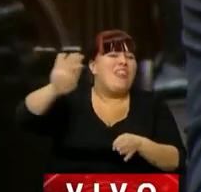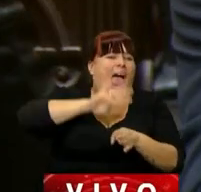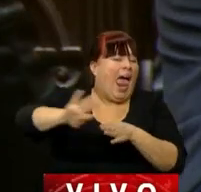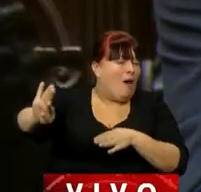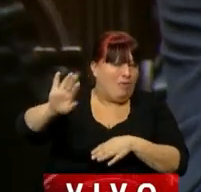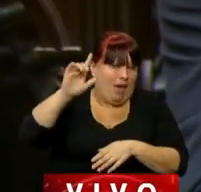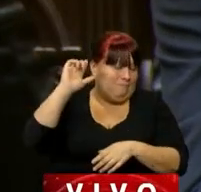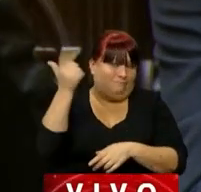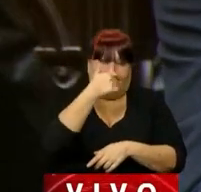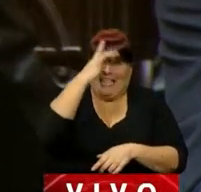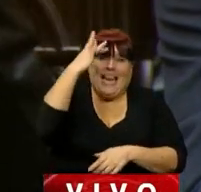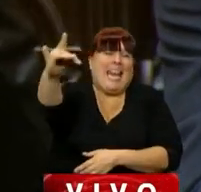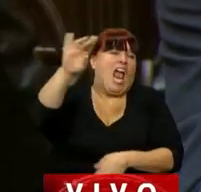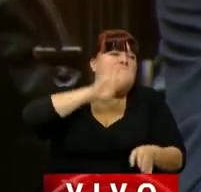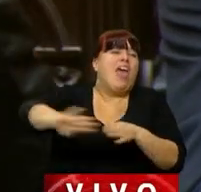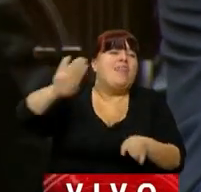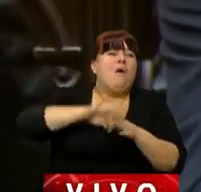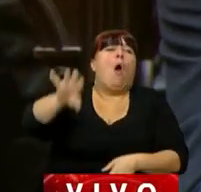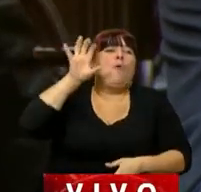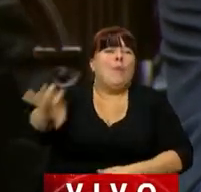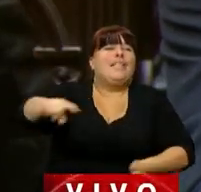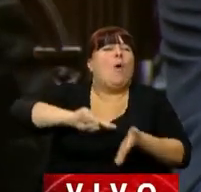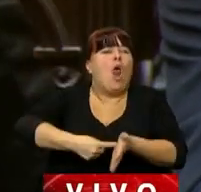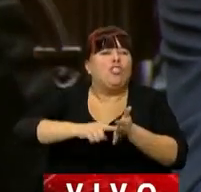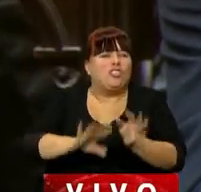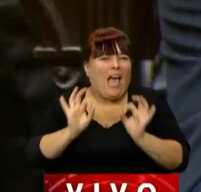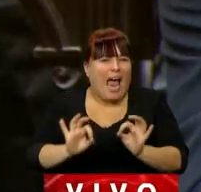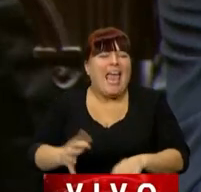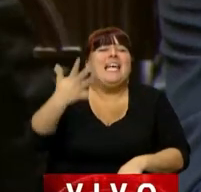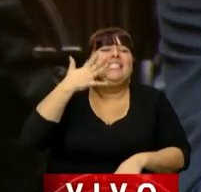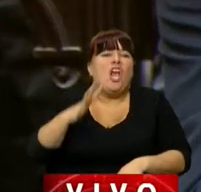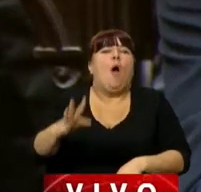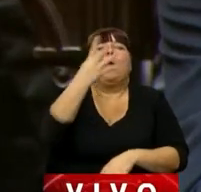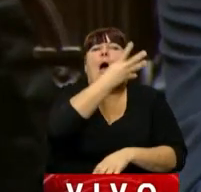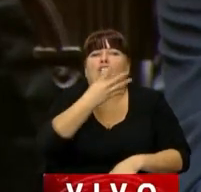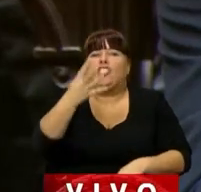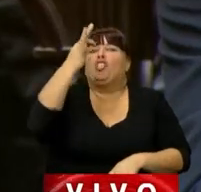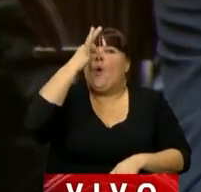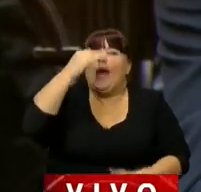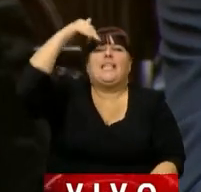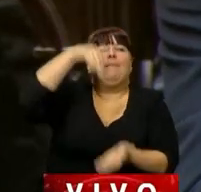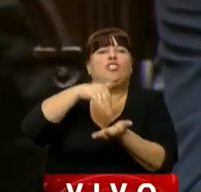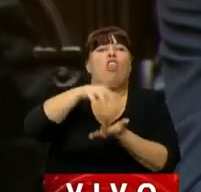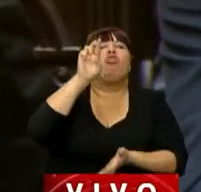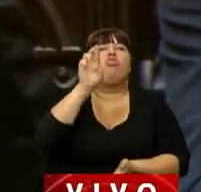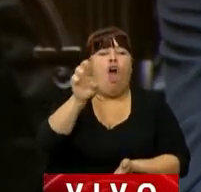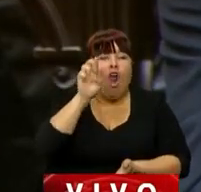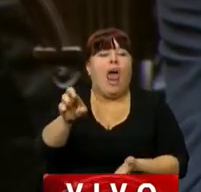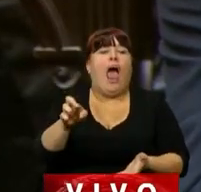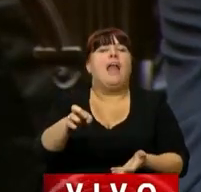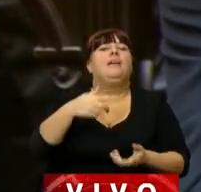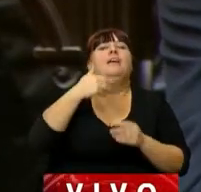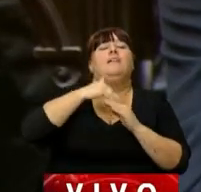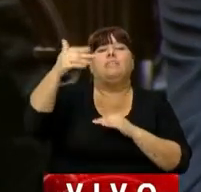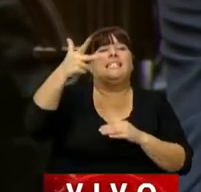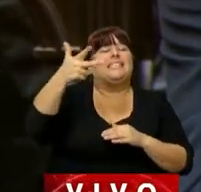inéditos médico provincial 5 420 millones de yenes